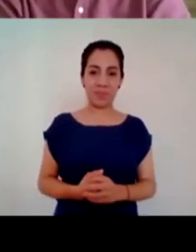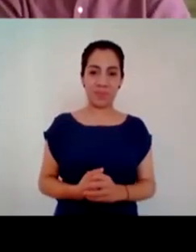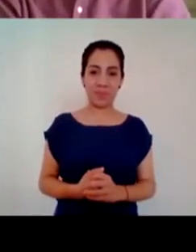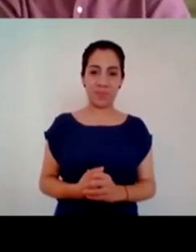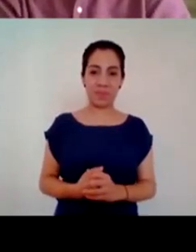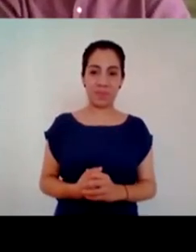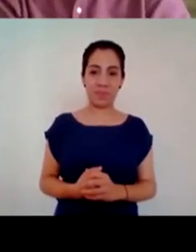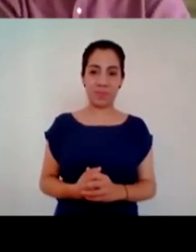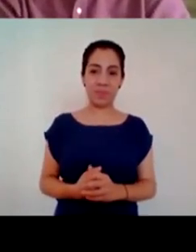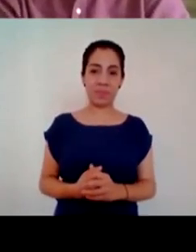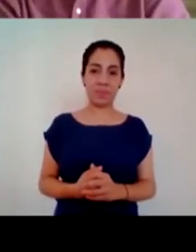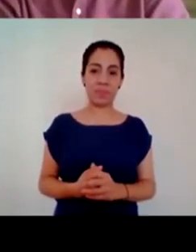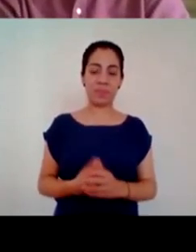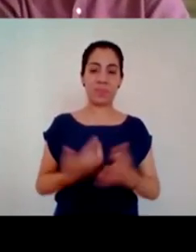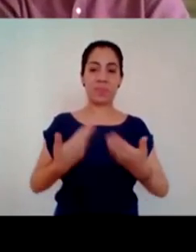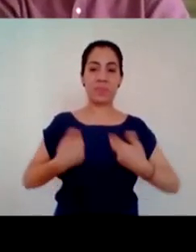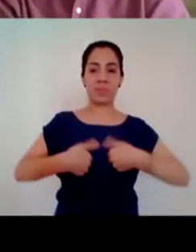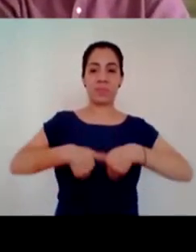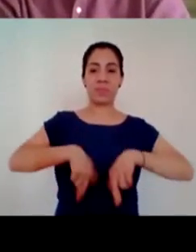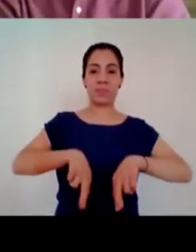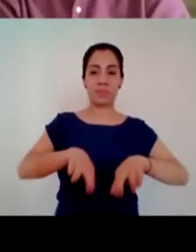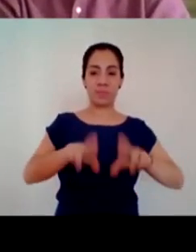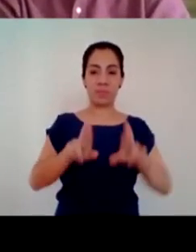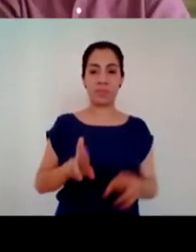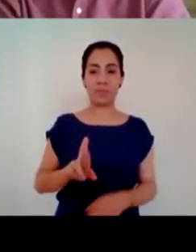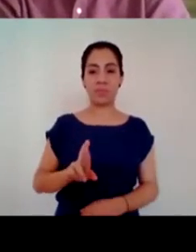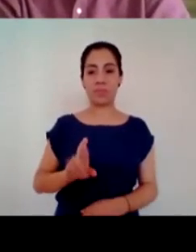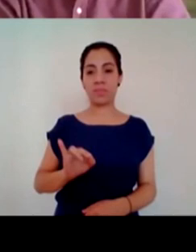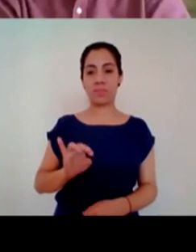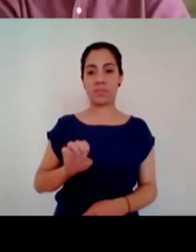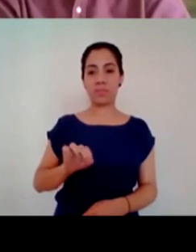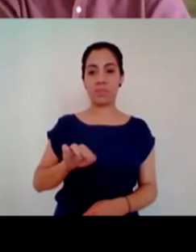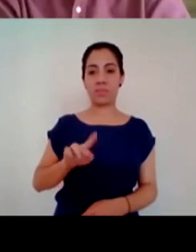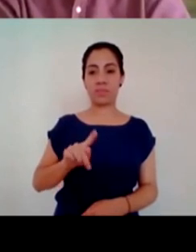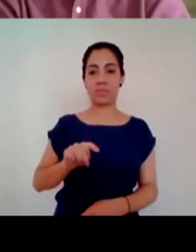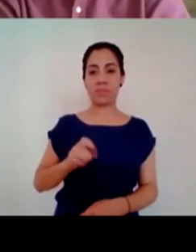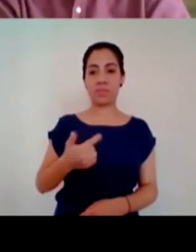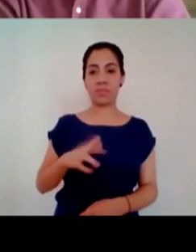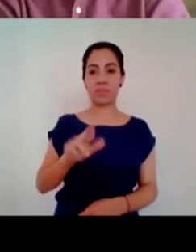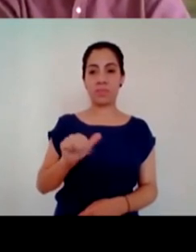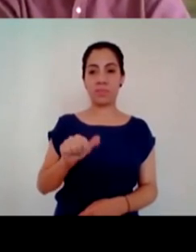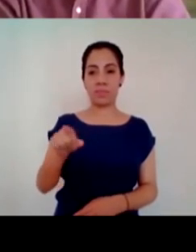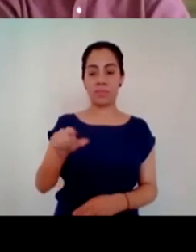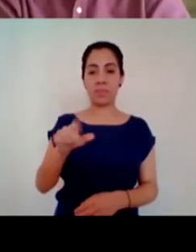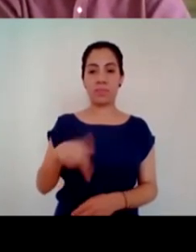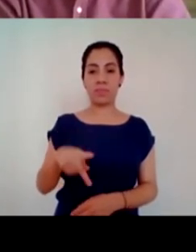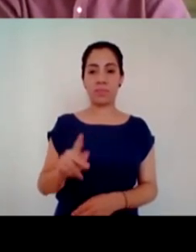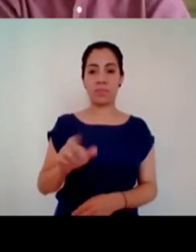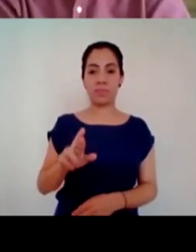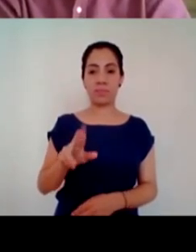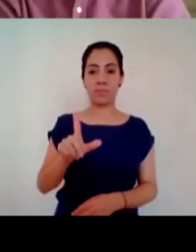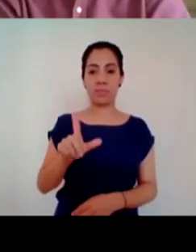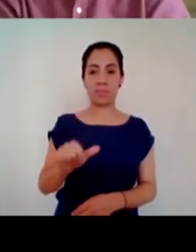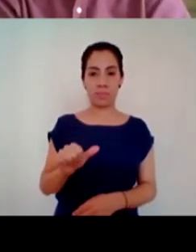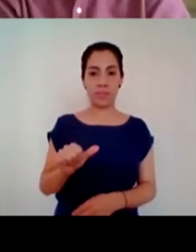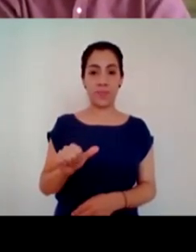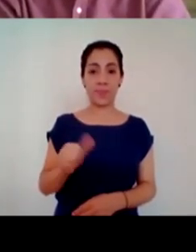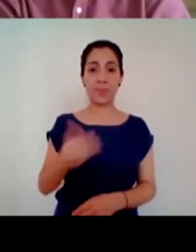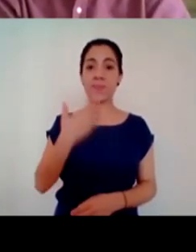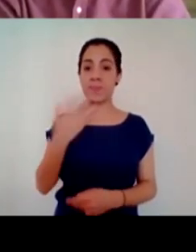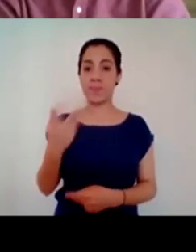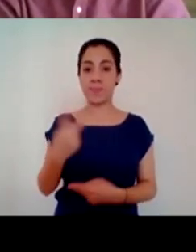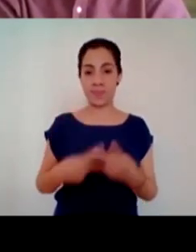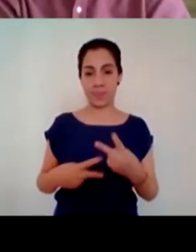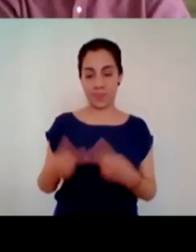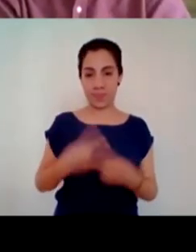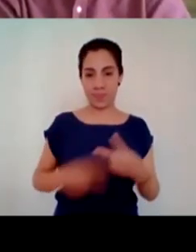nuestra representante de Reintegra, Carla Ortiz, ¿cómo está? ¿No? Para que también participe en la respuesta